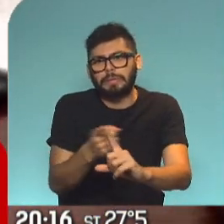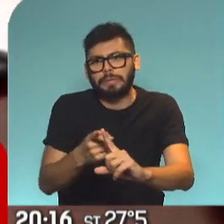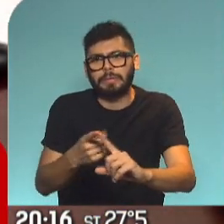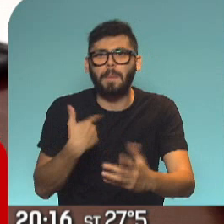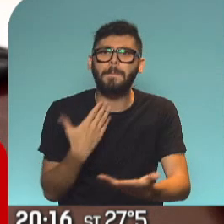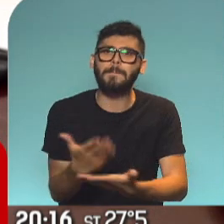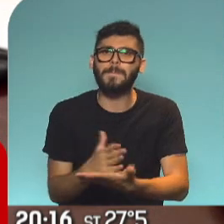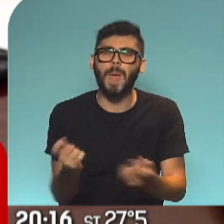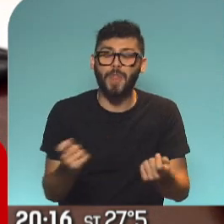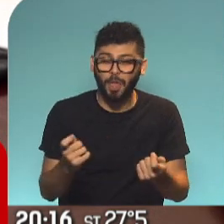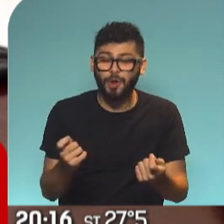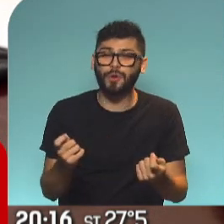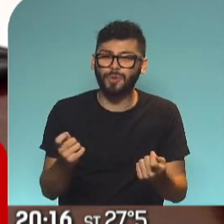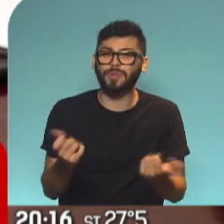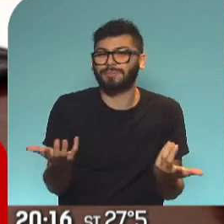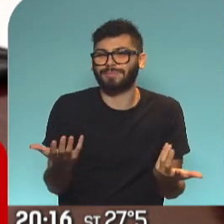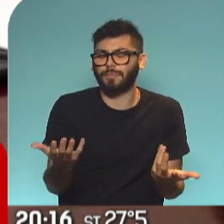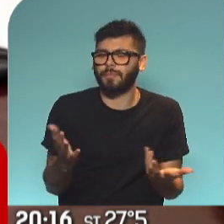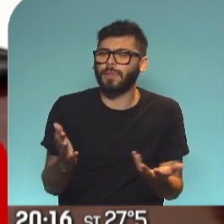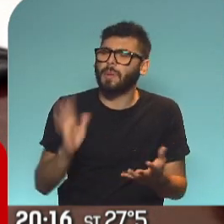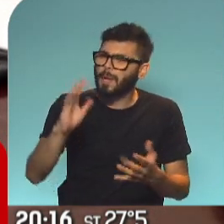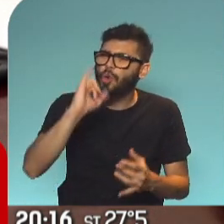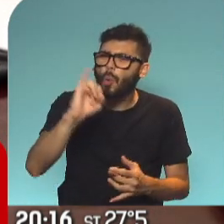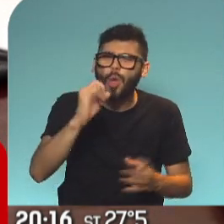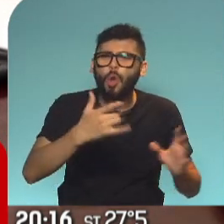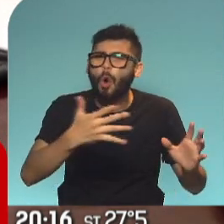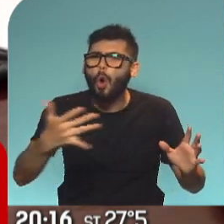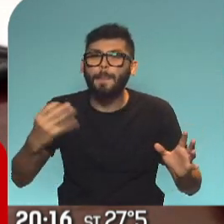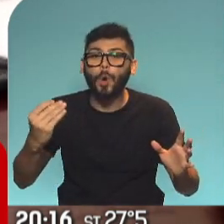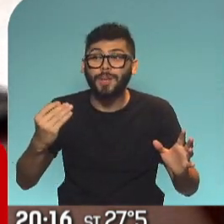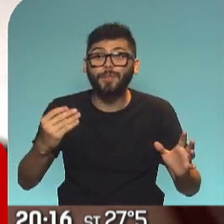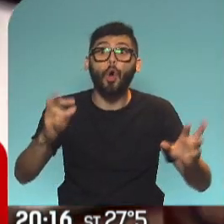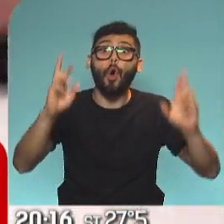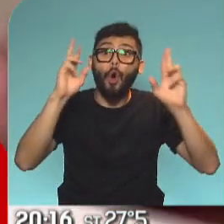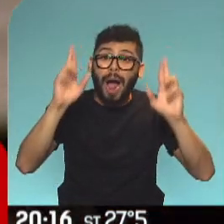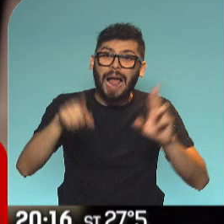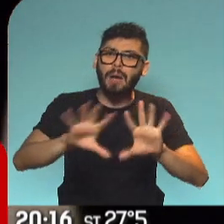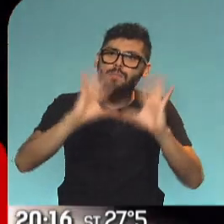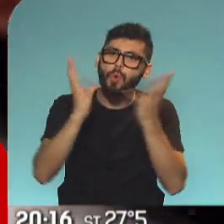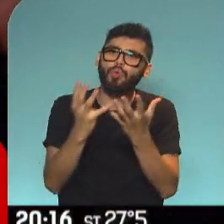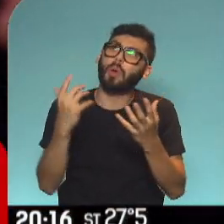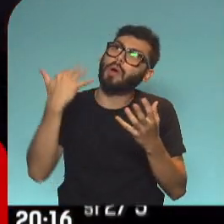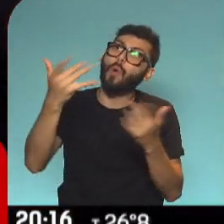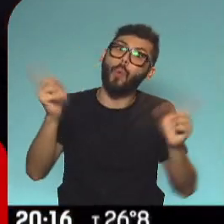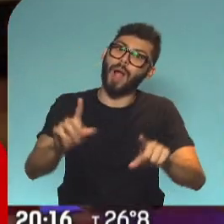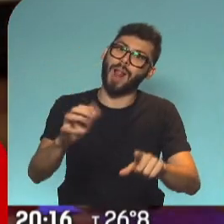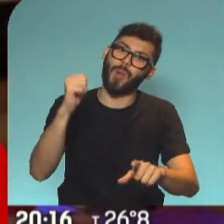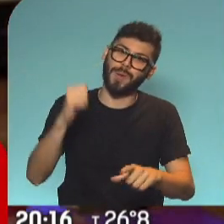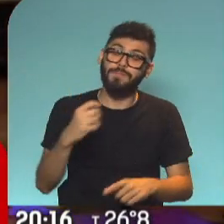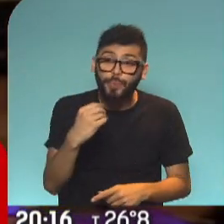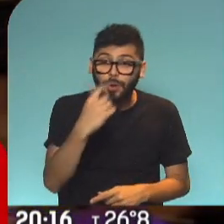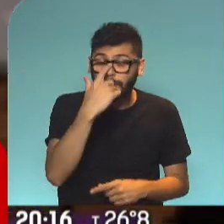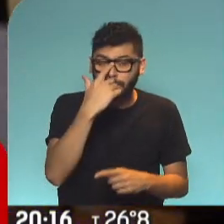de mediador. ¿Por qué te cuento esto? Para no hacerla muy larga, porque ojalá volvamos a ese mundo. El mundo donde Cuba y Estados Unidos tienen